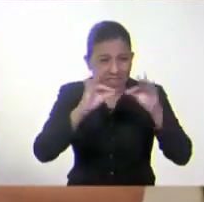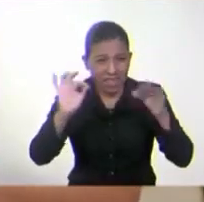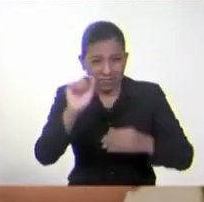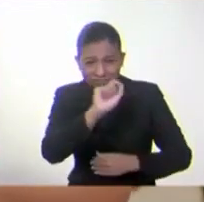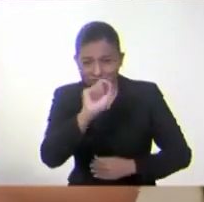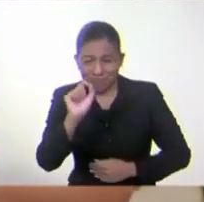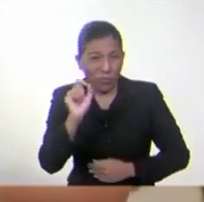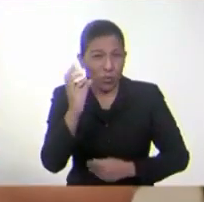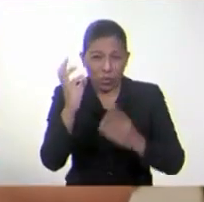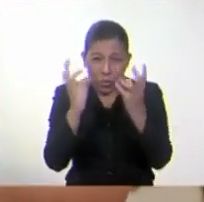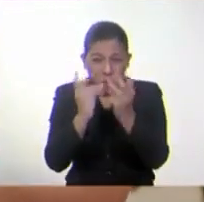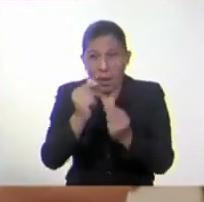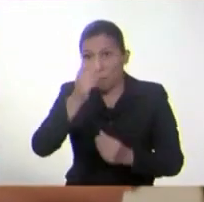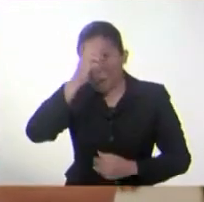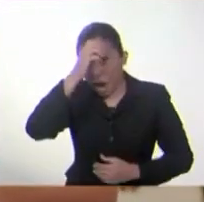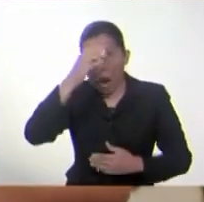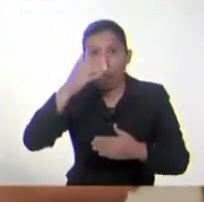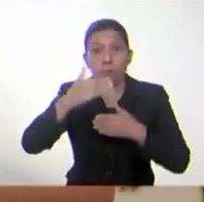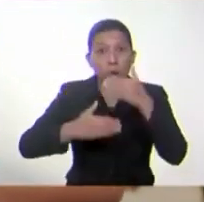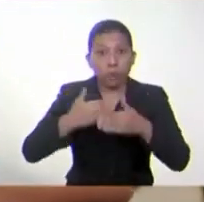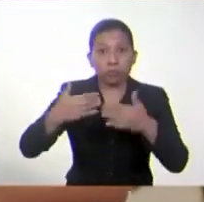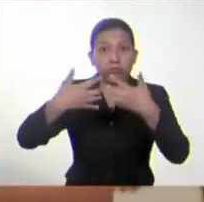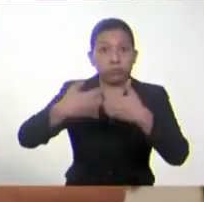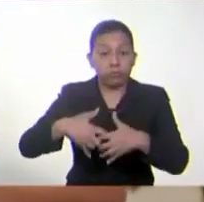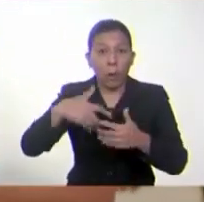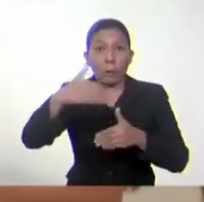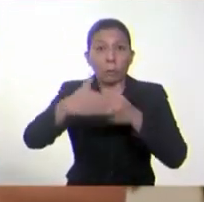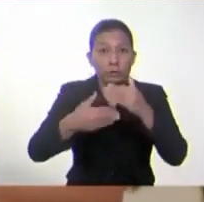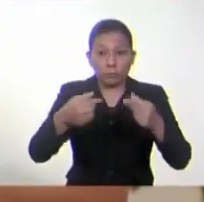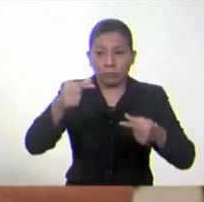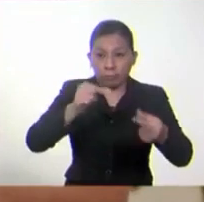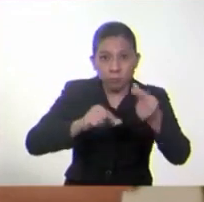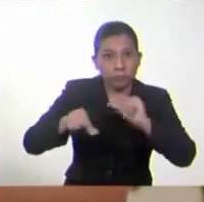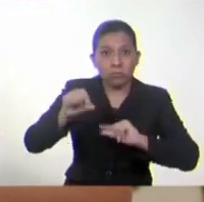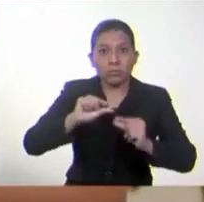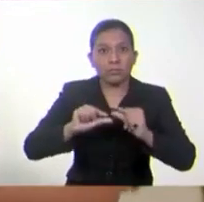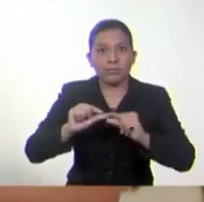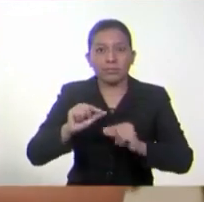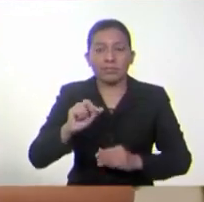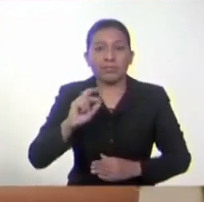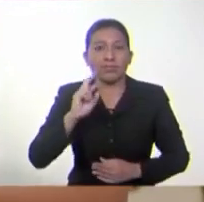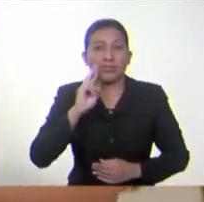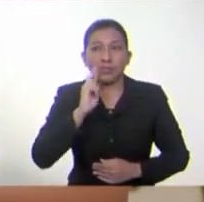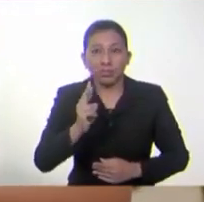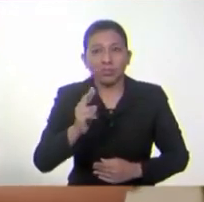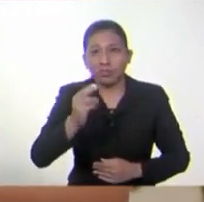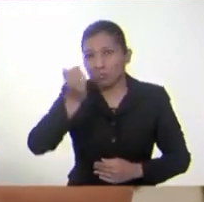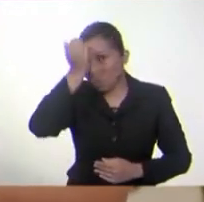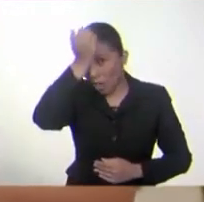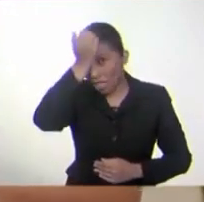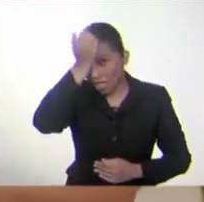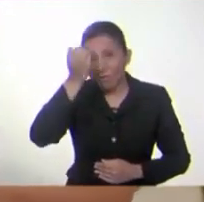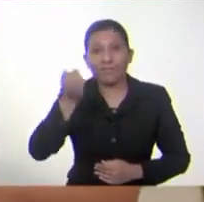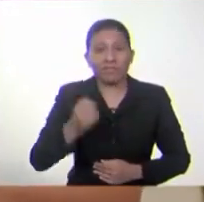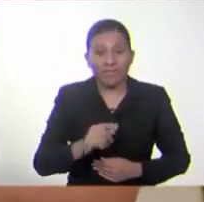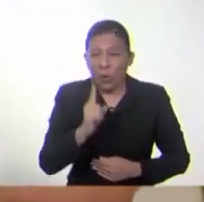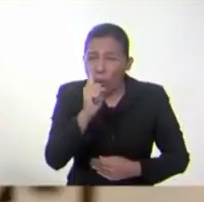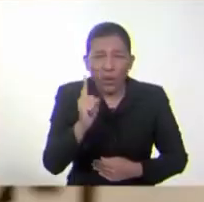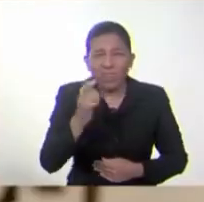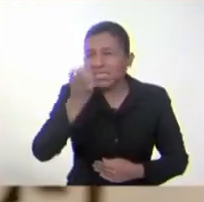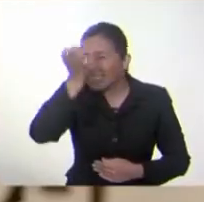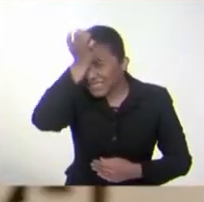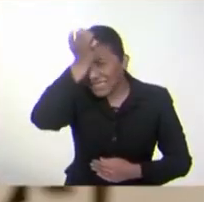los procesos industriales y procesos químicos que llevan a cabo van a dar productos diferentes y un mínimo error